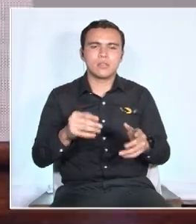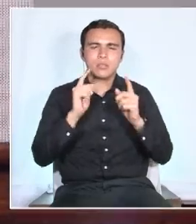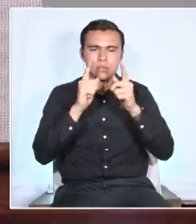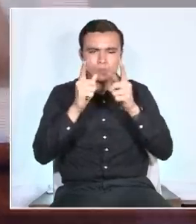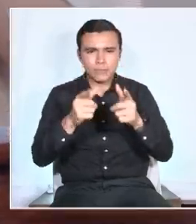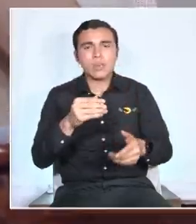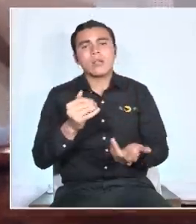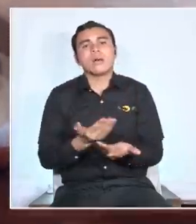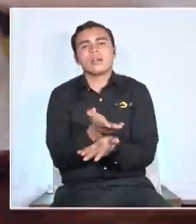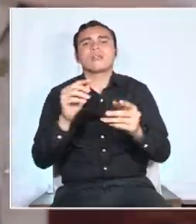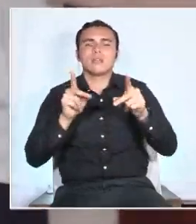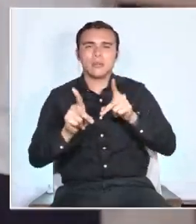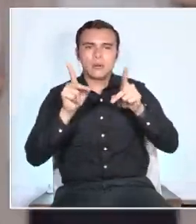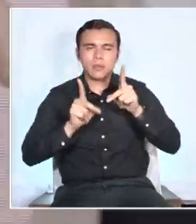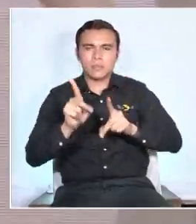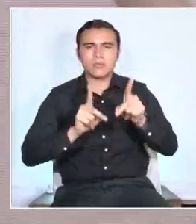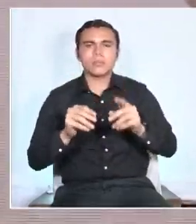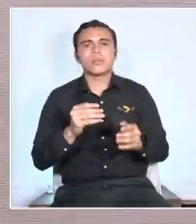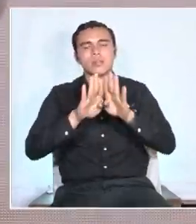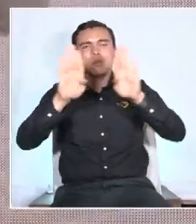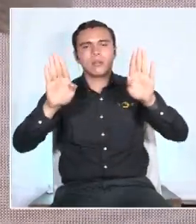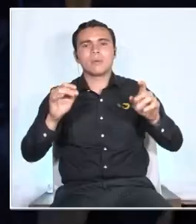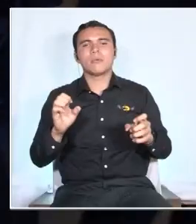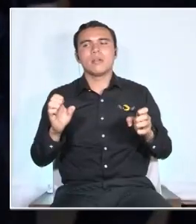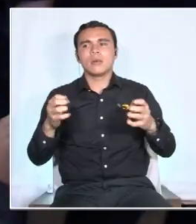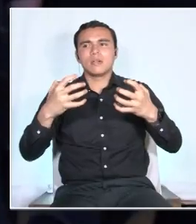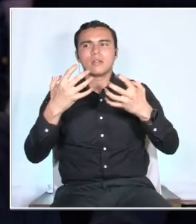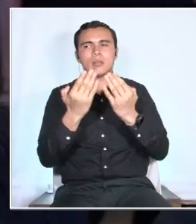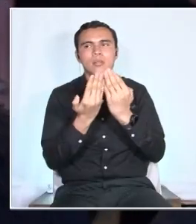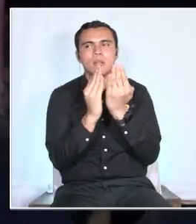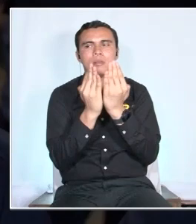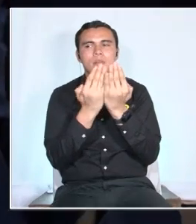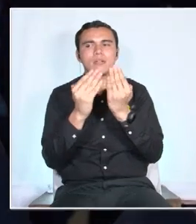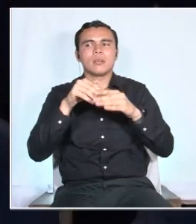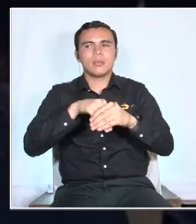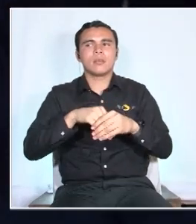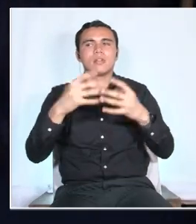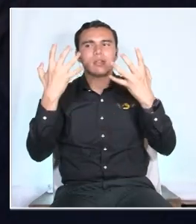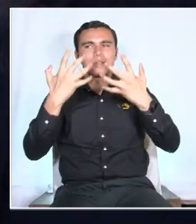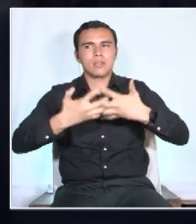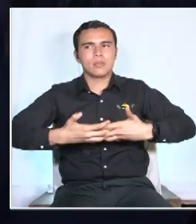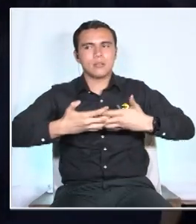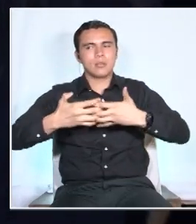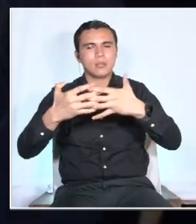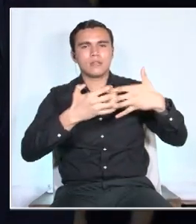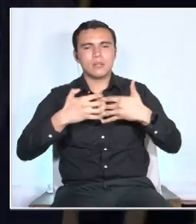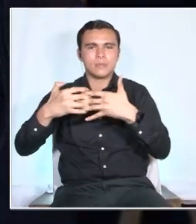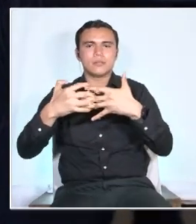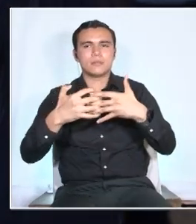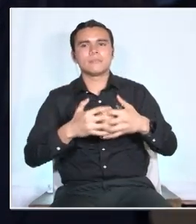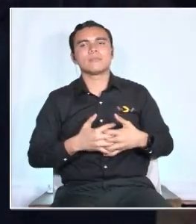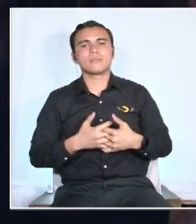Aquí hay gente que Dios le va a abrir puertas en Estados Unidos para tener negocios en Estados Unidos. Oh, mira